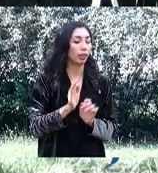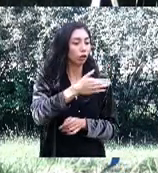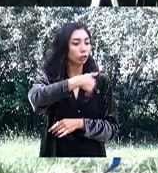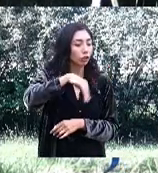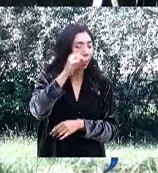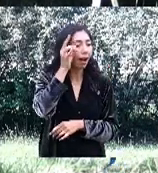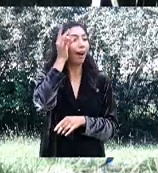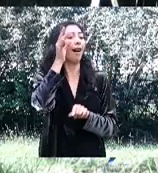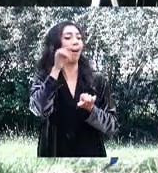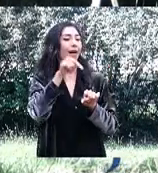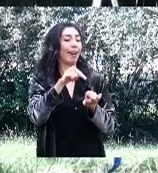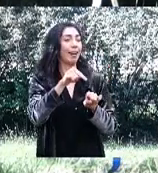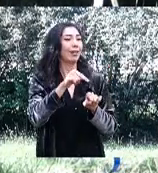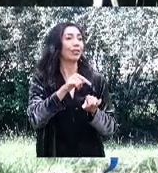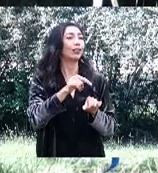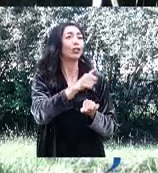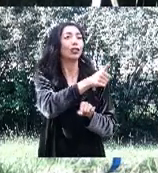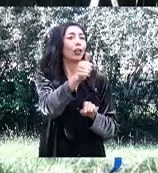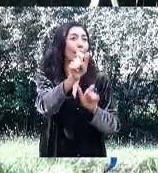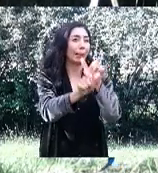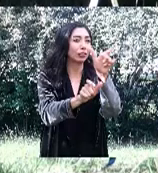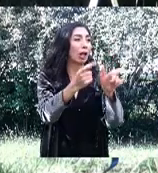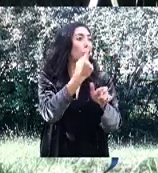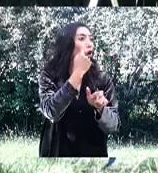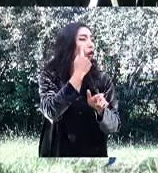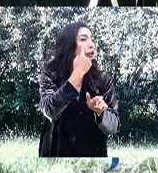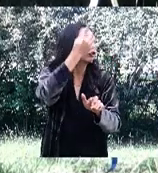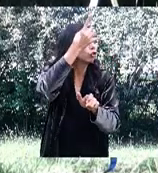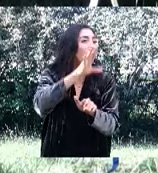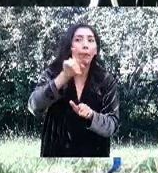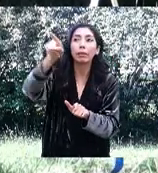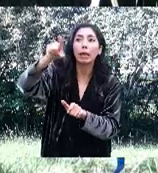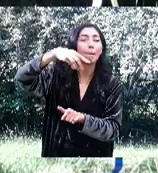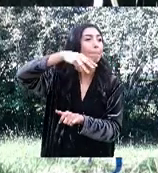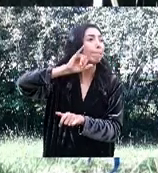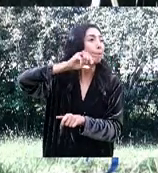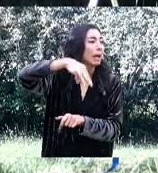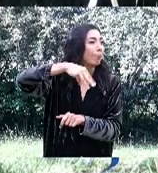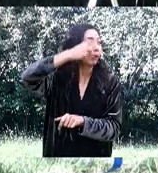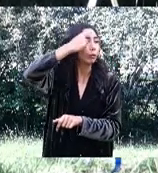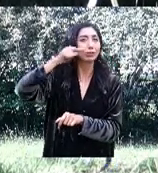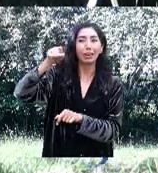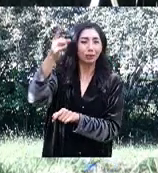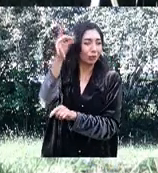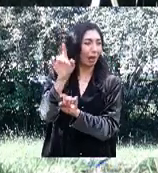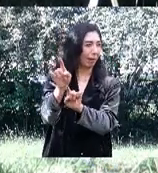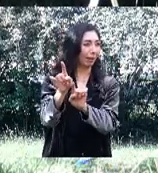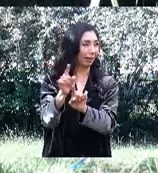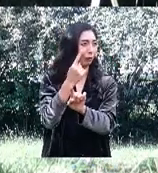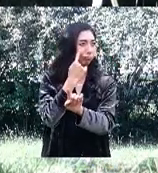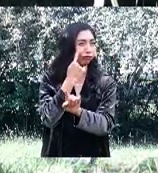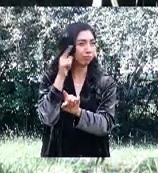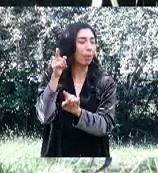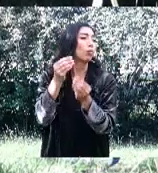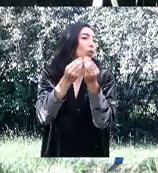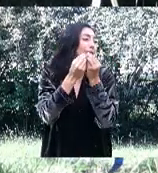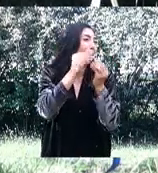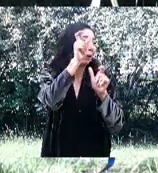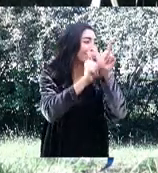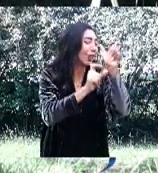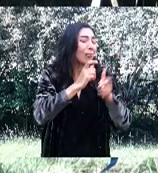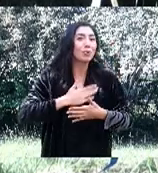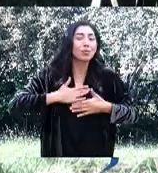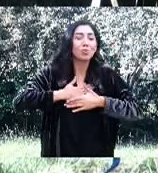dimos cuenta también que todo el mundo conoce solamente el mim que está muy bien y que es algo que justamente es lo que ha transformado la vida de muchas personas